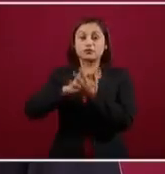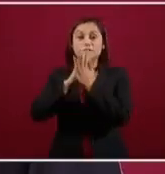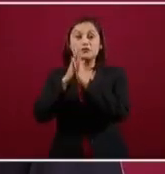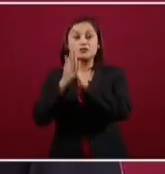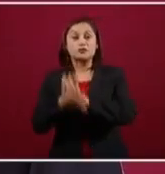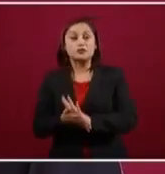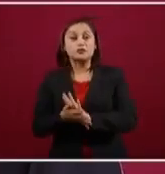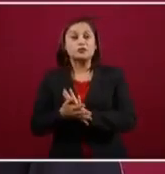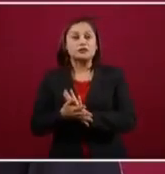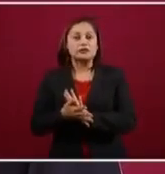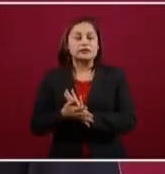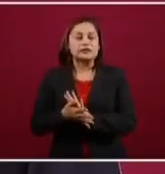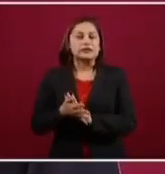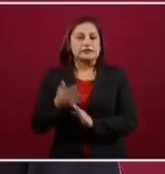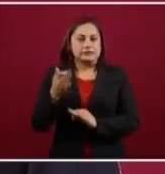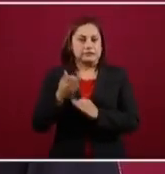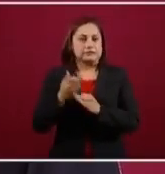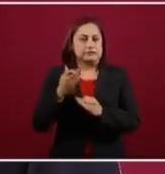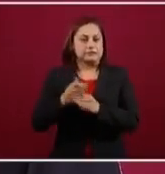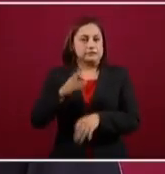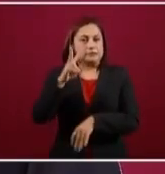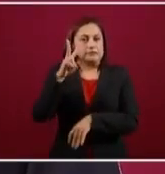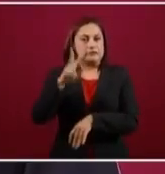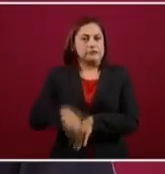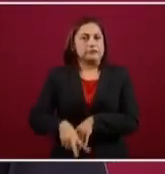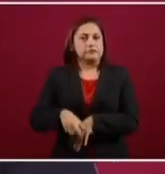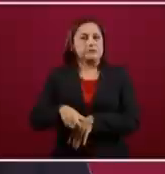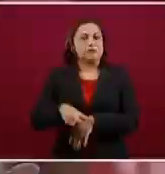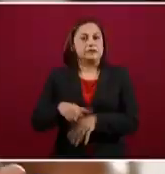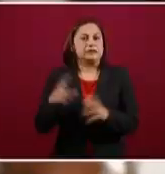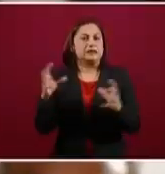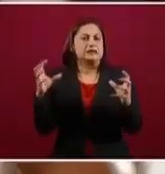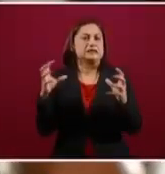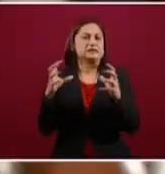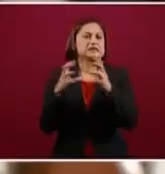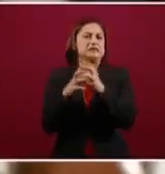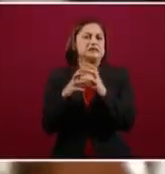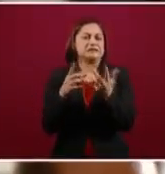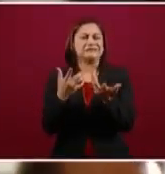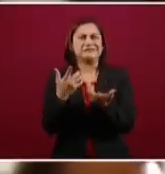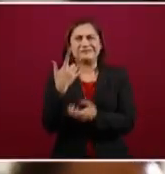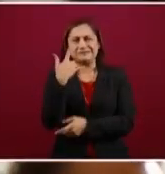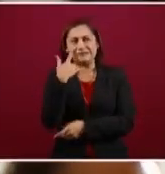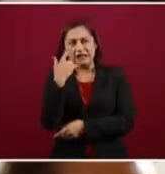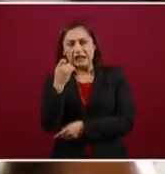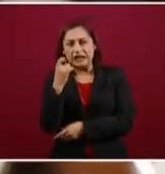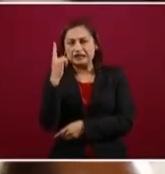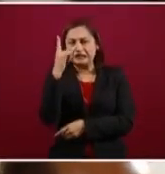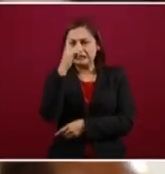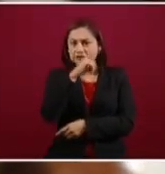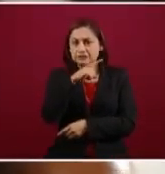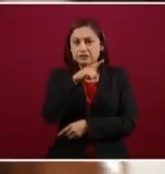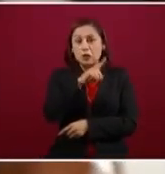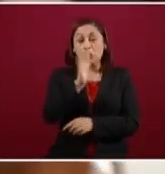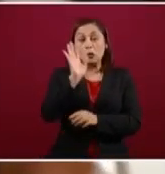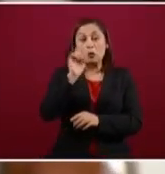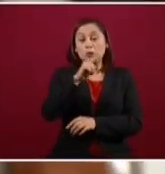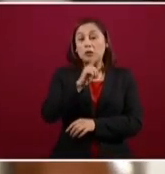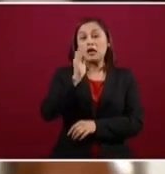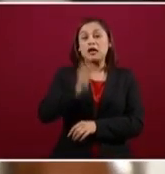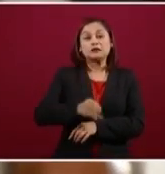híbrida, aunque usted no acepta esa lucha y me parece que es lo correcto desde mi